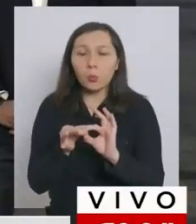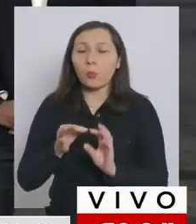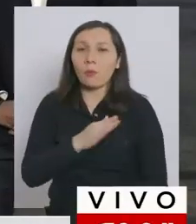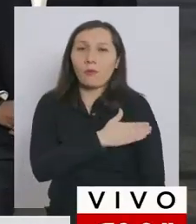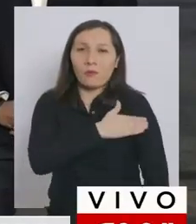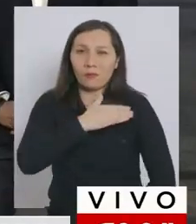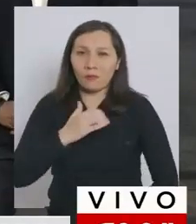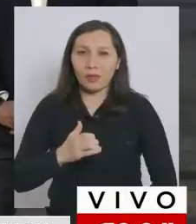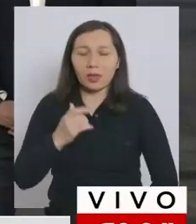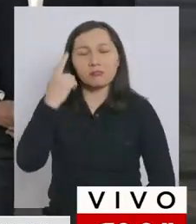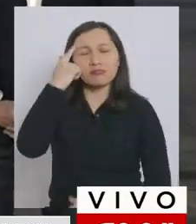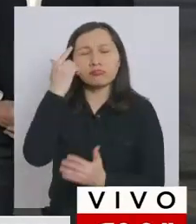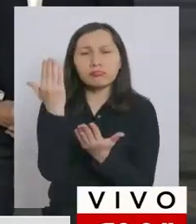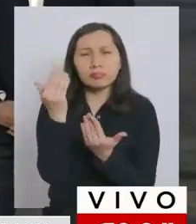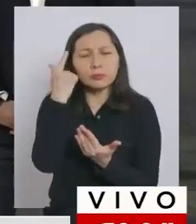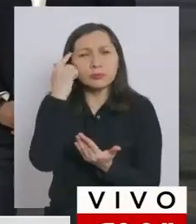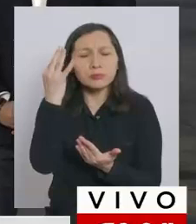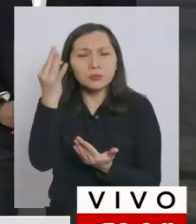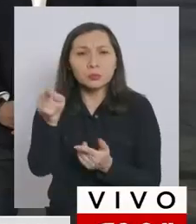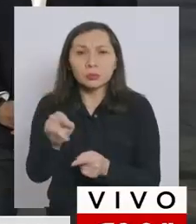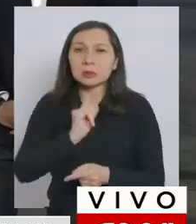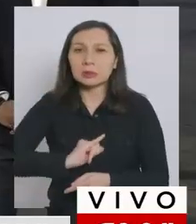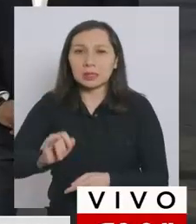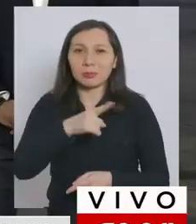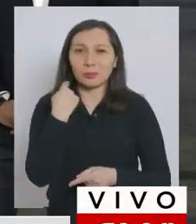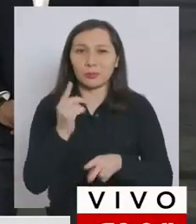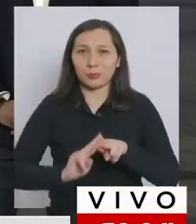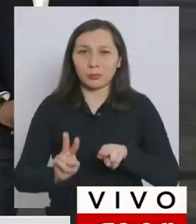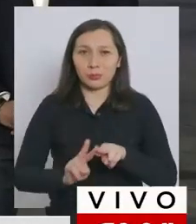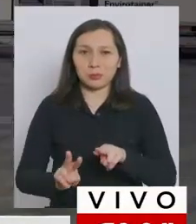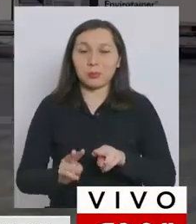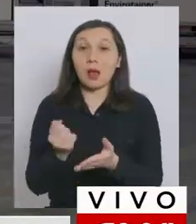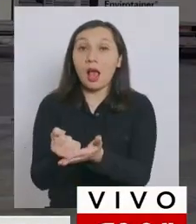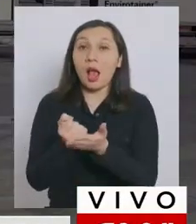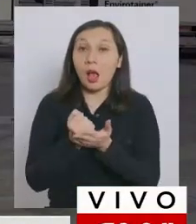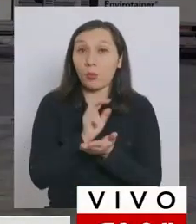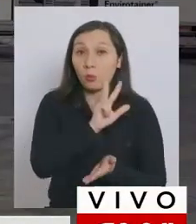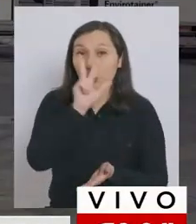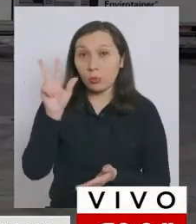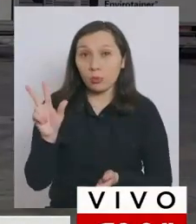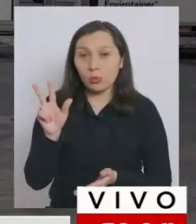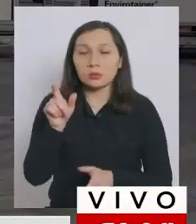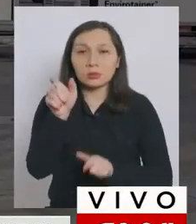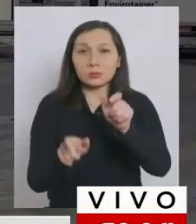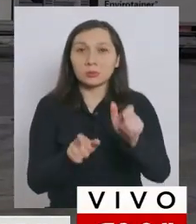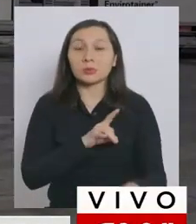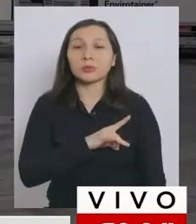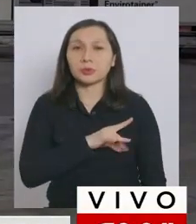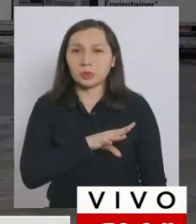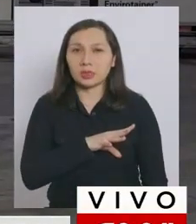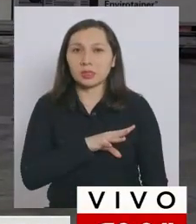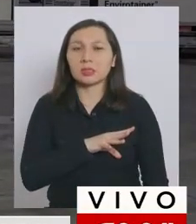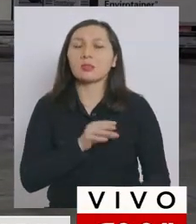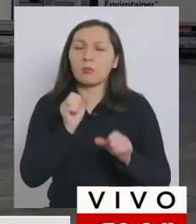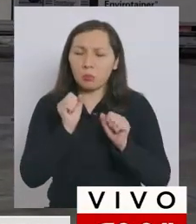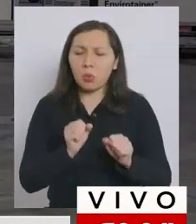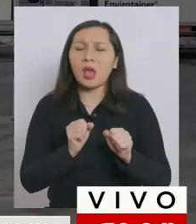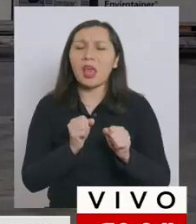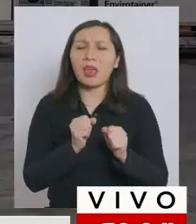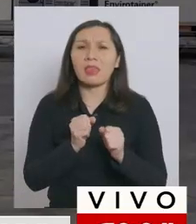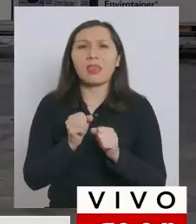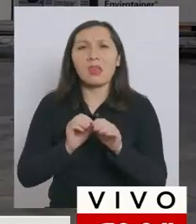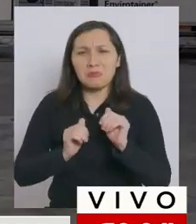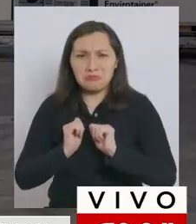con esperanza como siempre como seth y con la ayuda de dios los chilenos vamos a superar esta